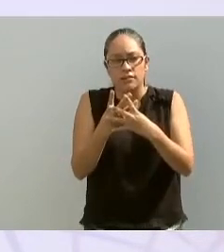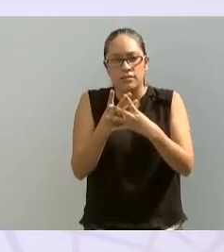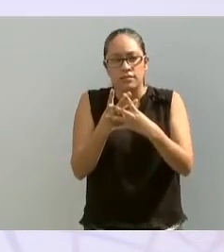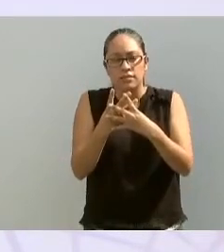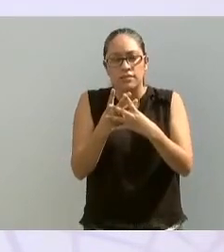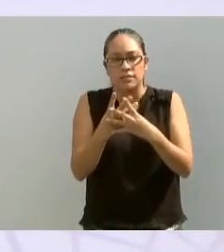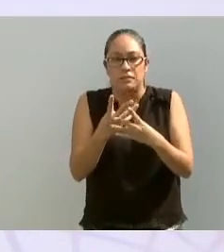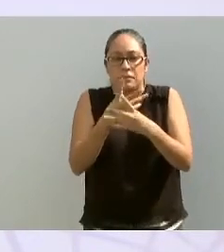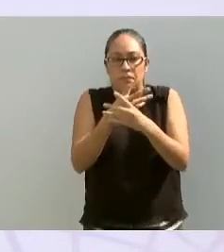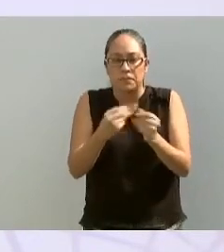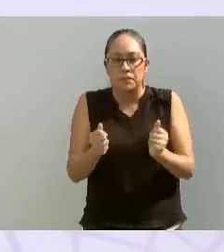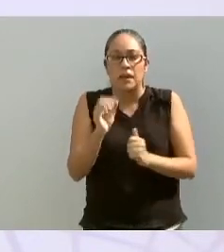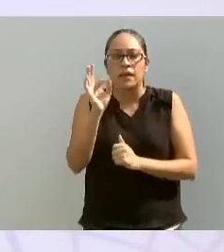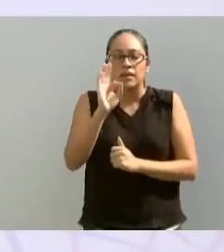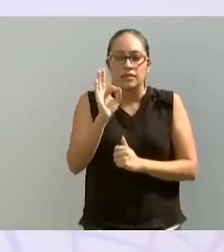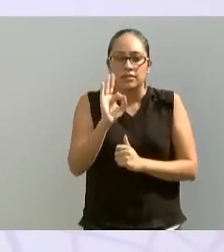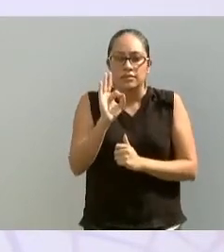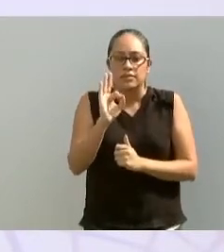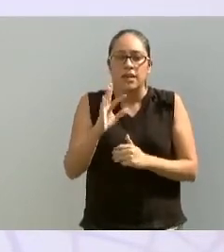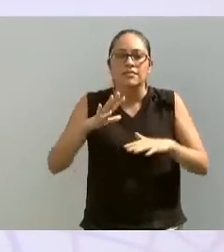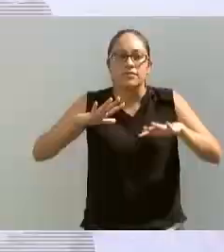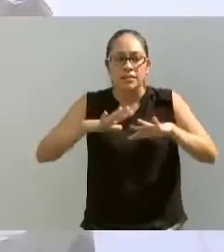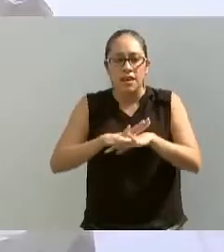en escuelas,